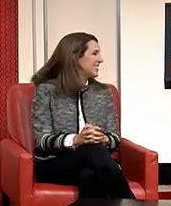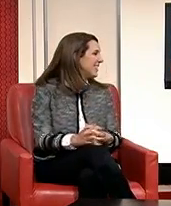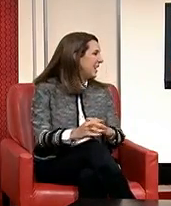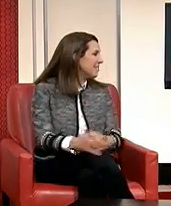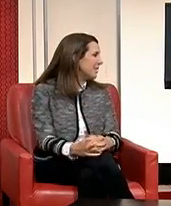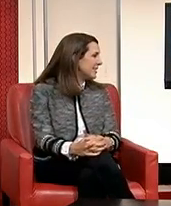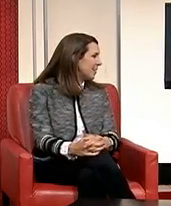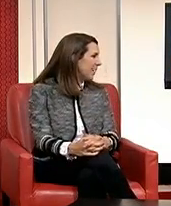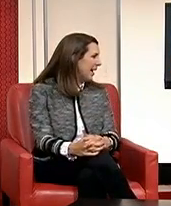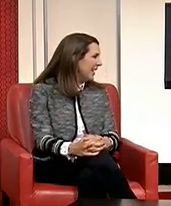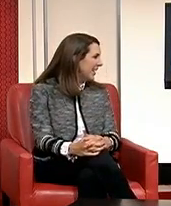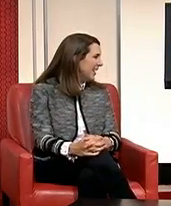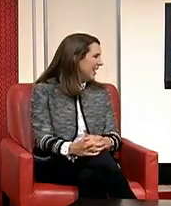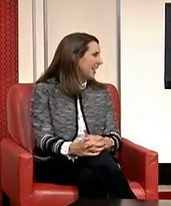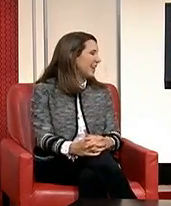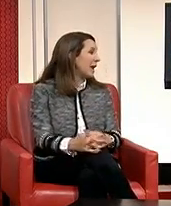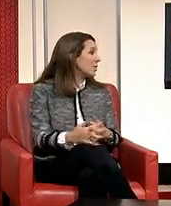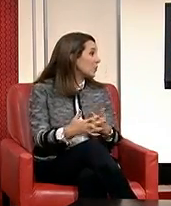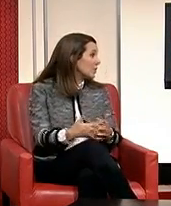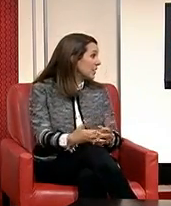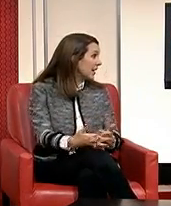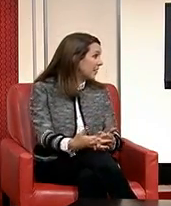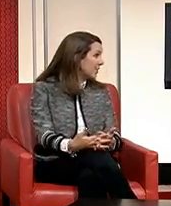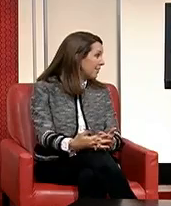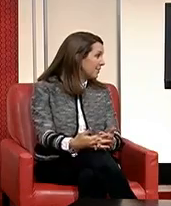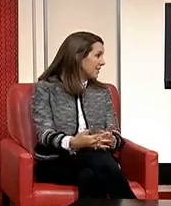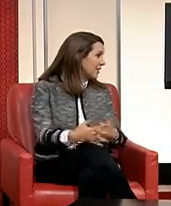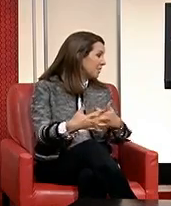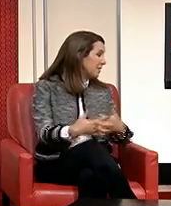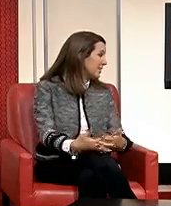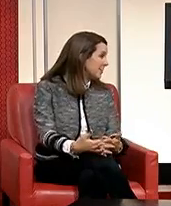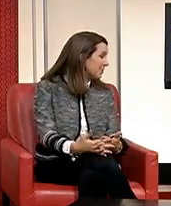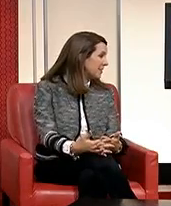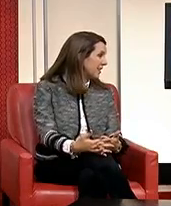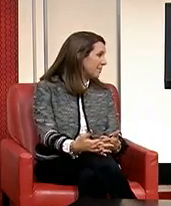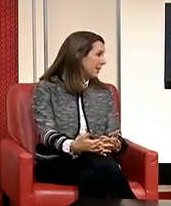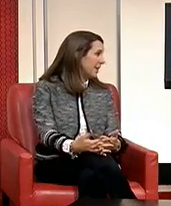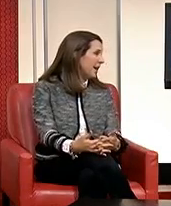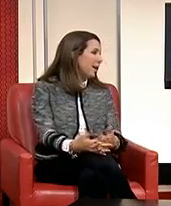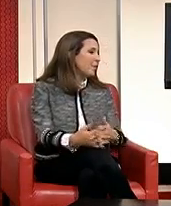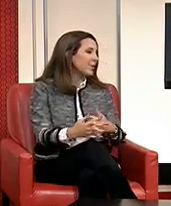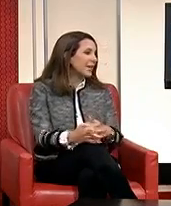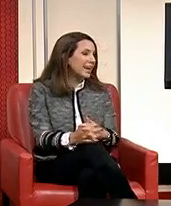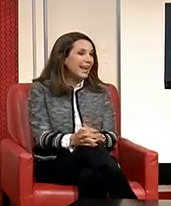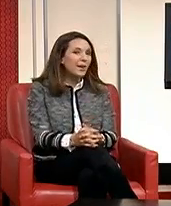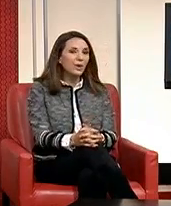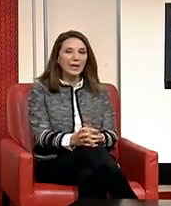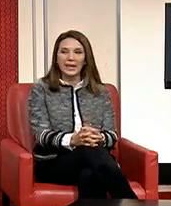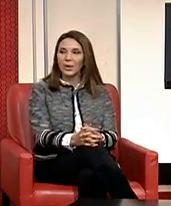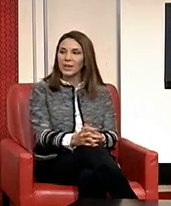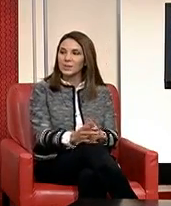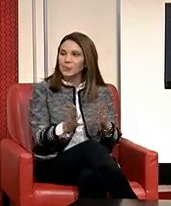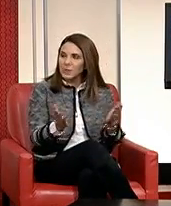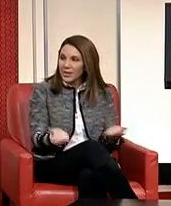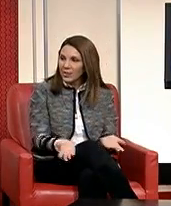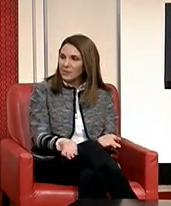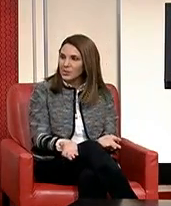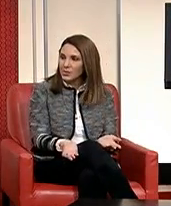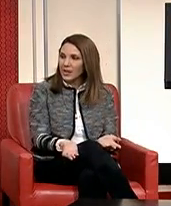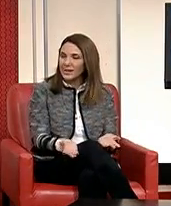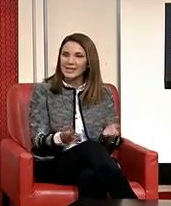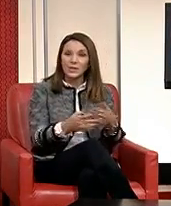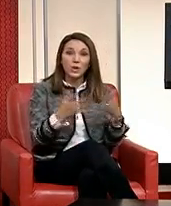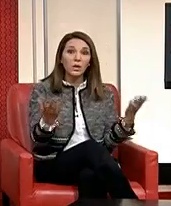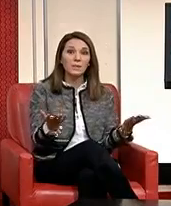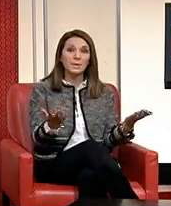Sí. ¿Te anima, Silvia? Sí. A que a los consejeros de la Fundación les presentemos esta campaña, porque creo que escuchándolos